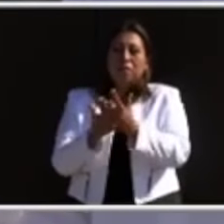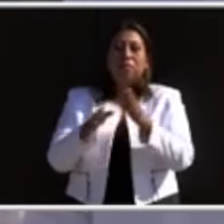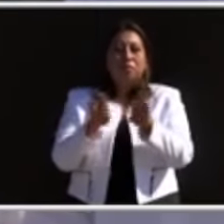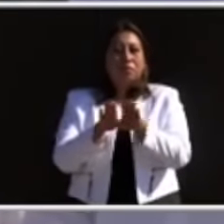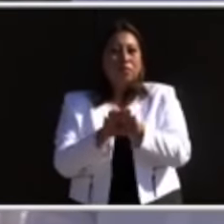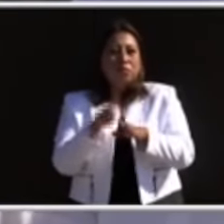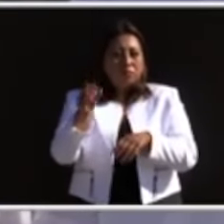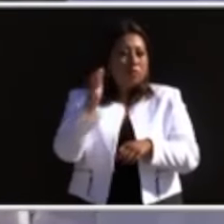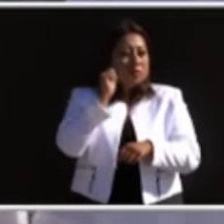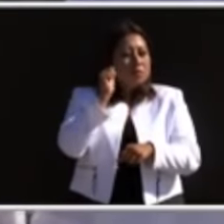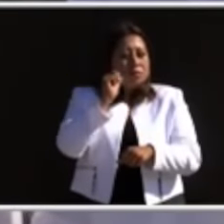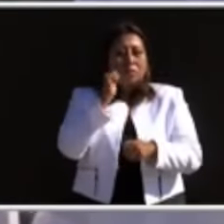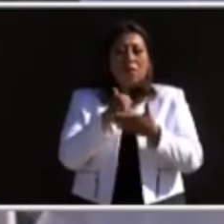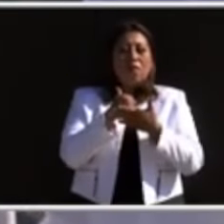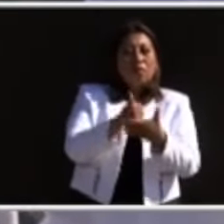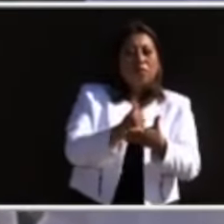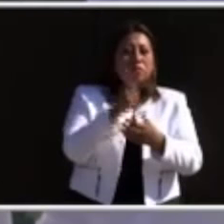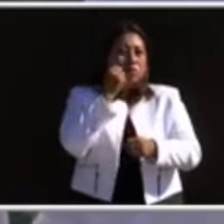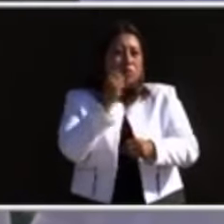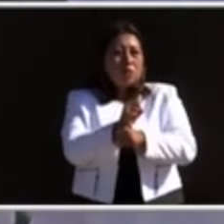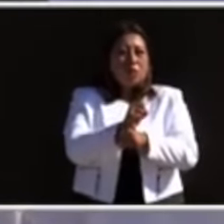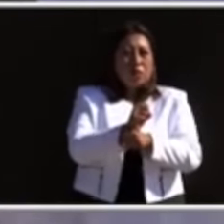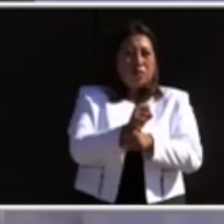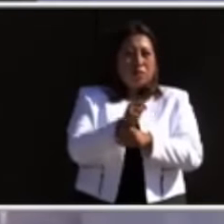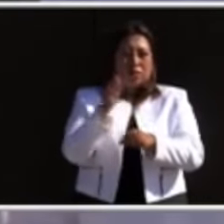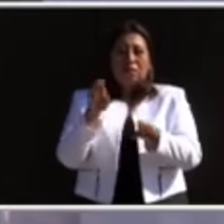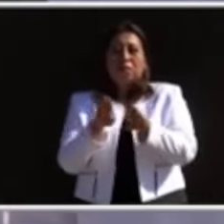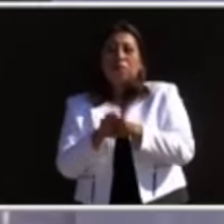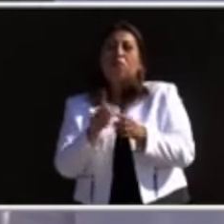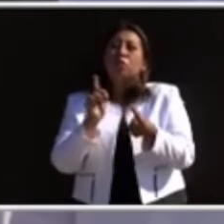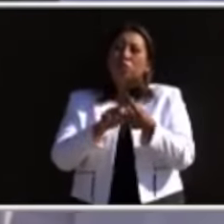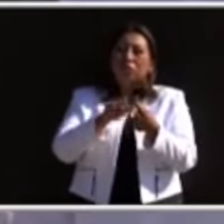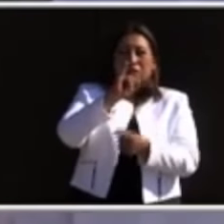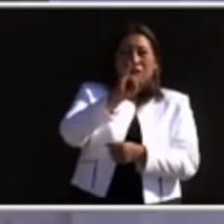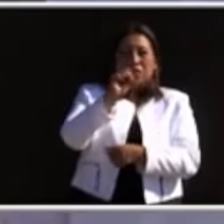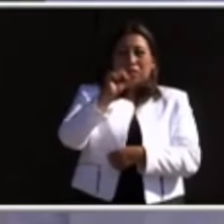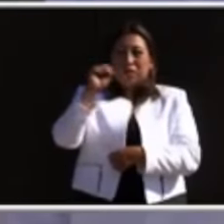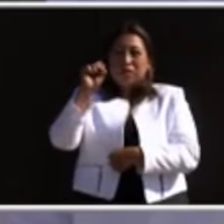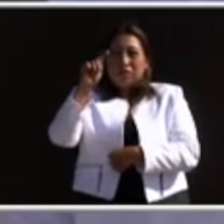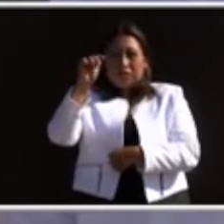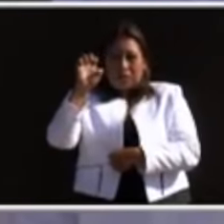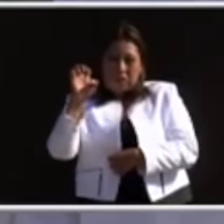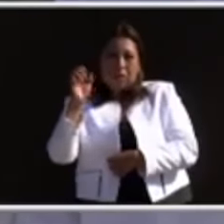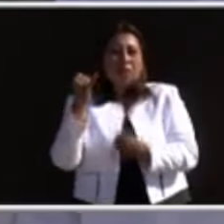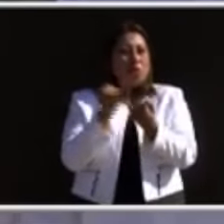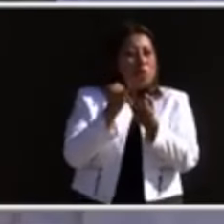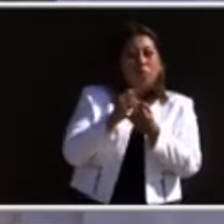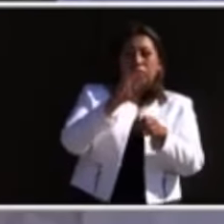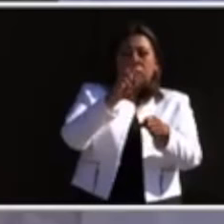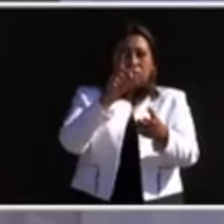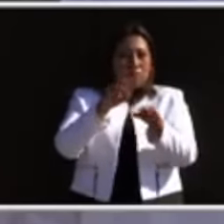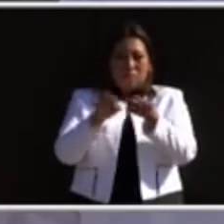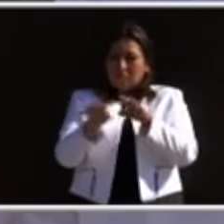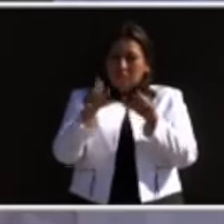de la Secretaría de Seguridad Pública, Director de Administración del ISSSTE y fue también Director de Turismo